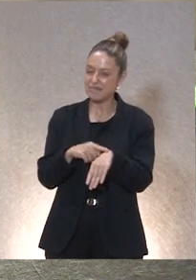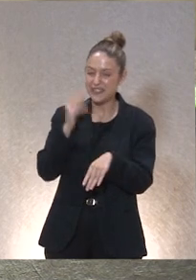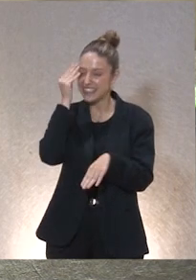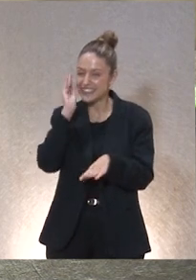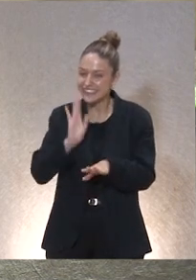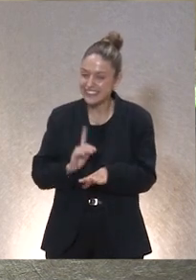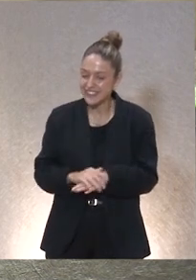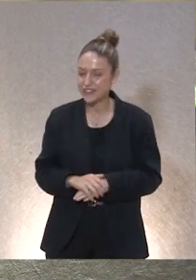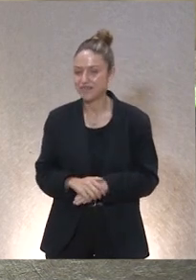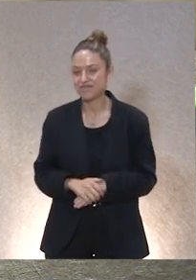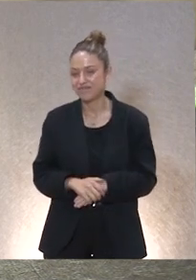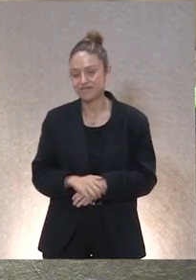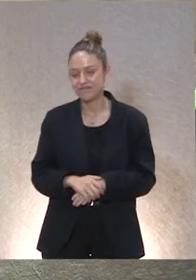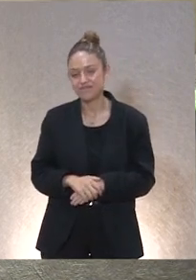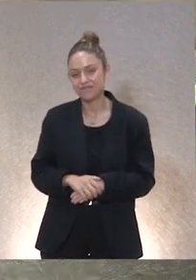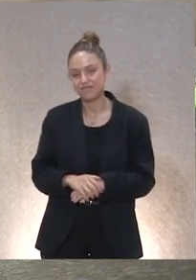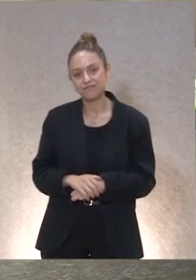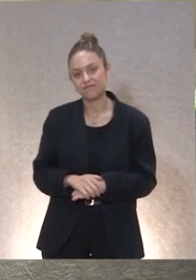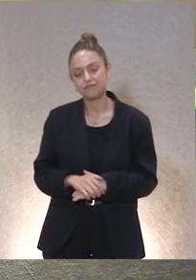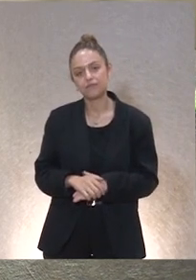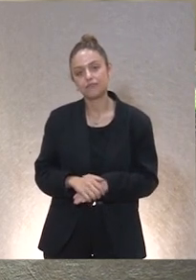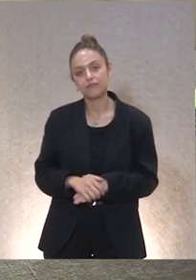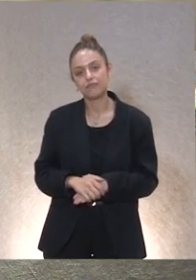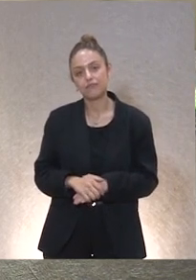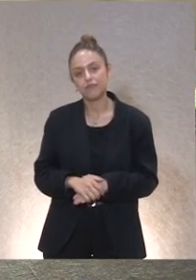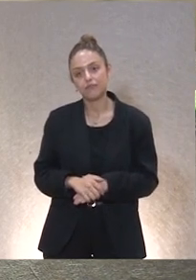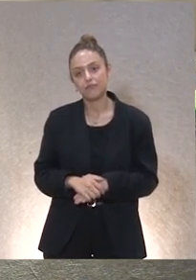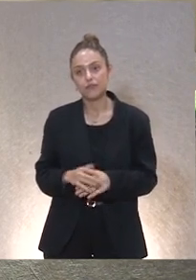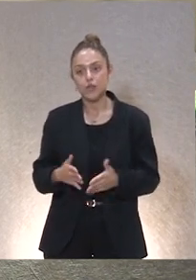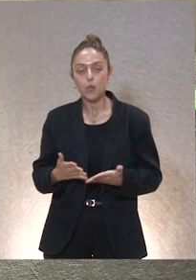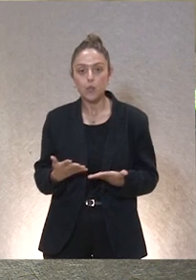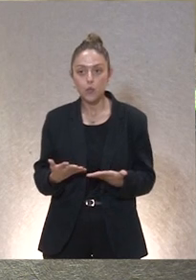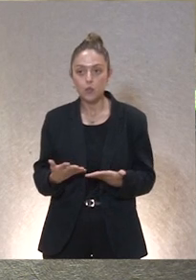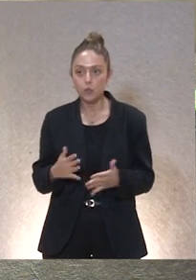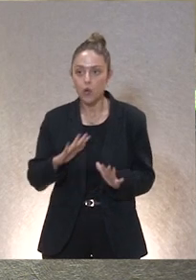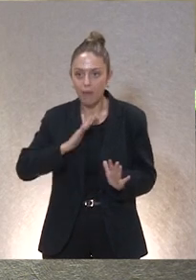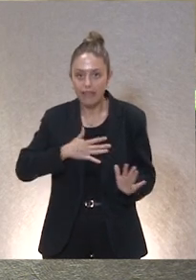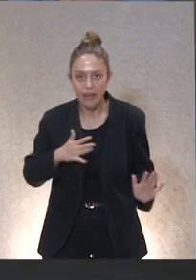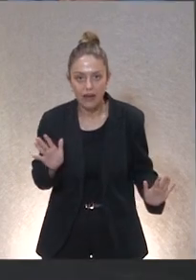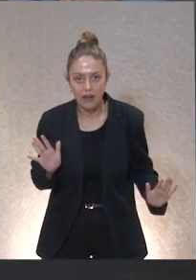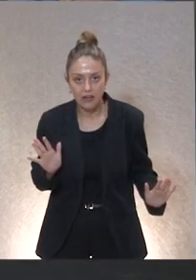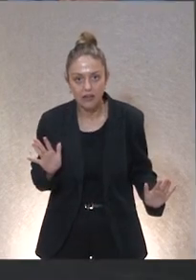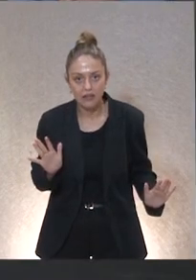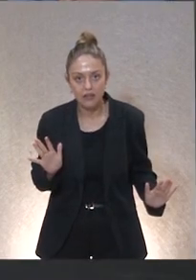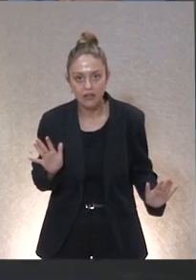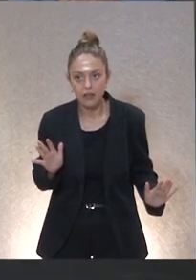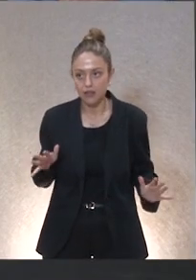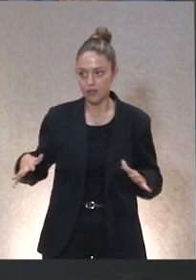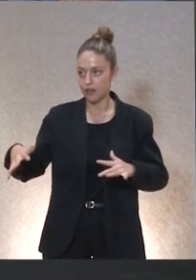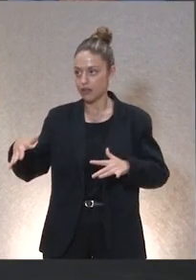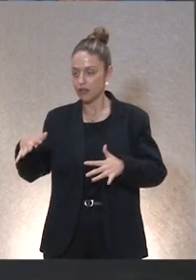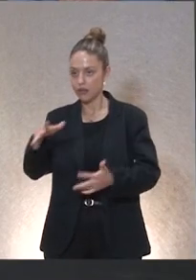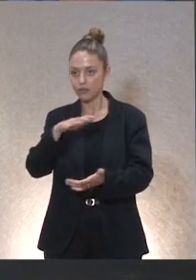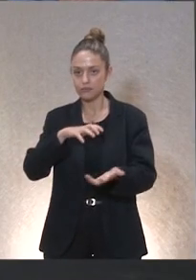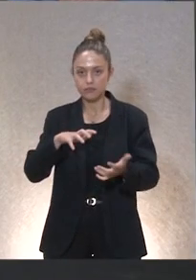me temo Bueno pues todavía estáis mañana no por aquí no